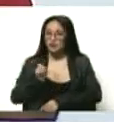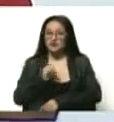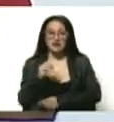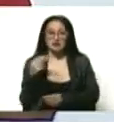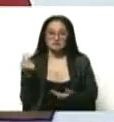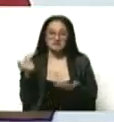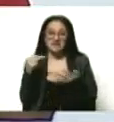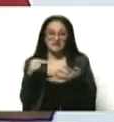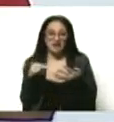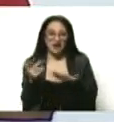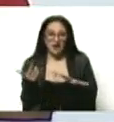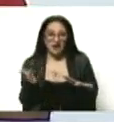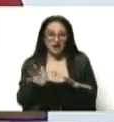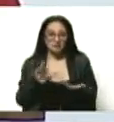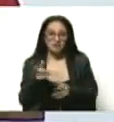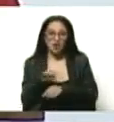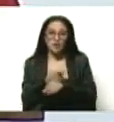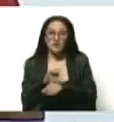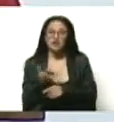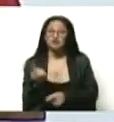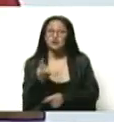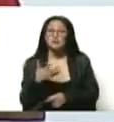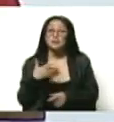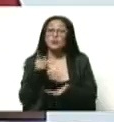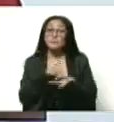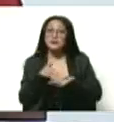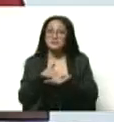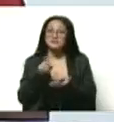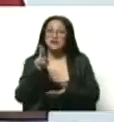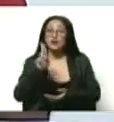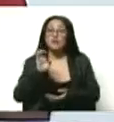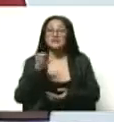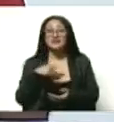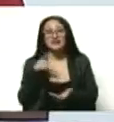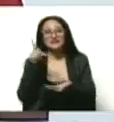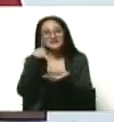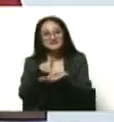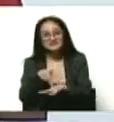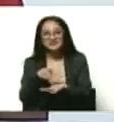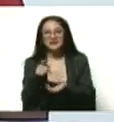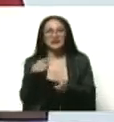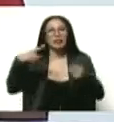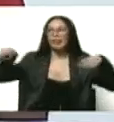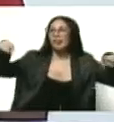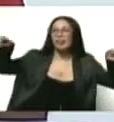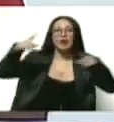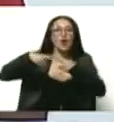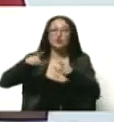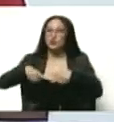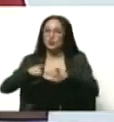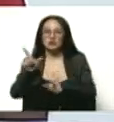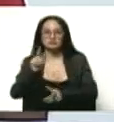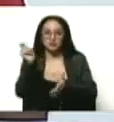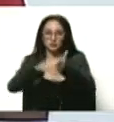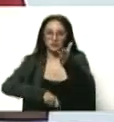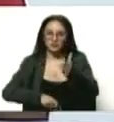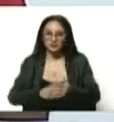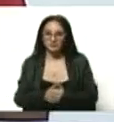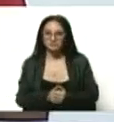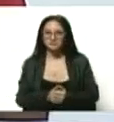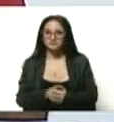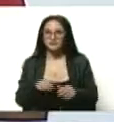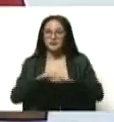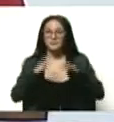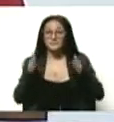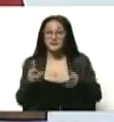de gobierno solo pueden participar en la UVC donde les corresponde votar, no tienen que andar zamuriando por ningún lado. Las mesas